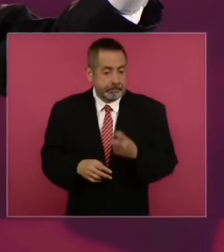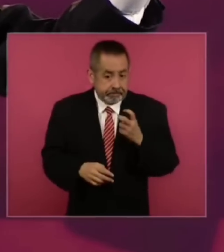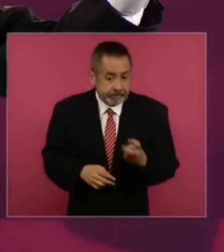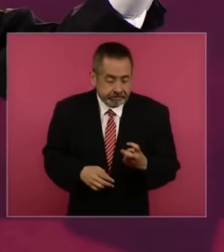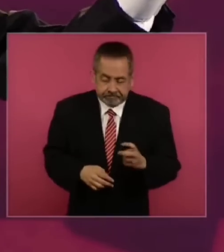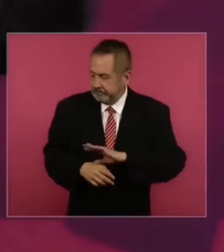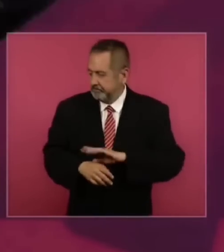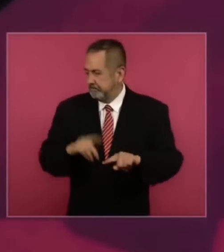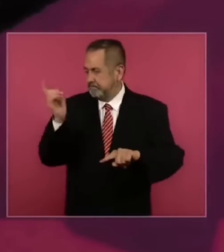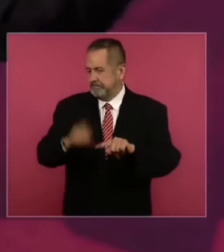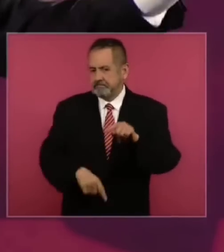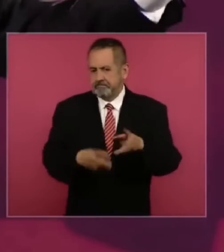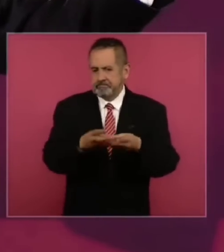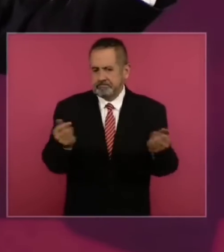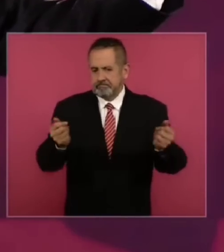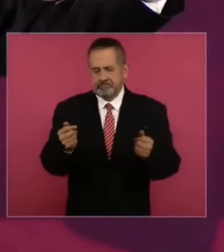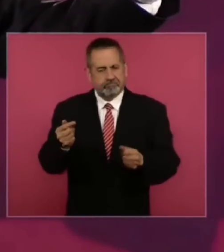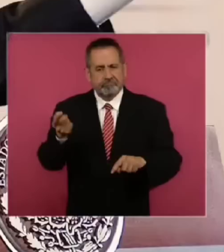eso